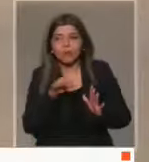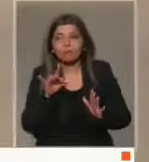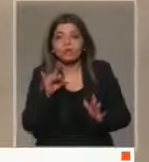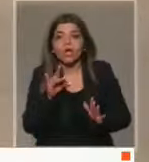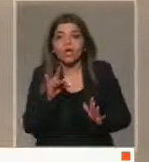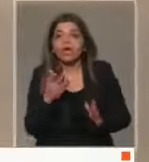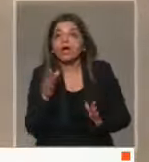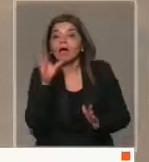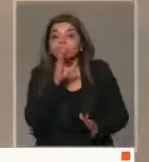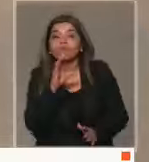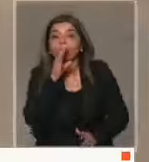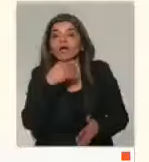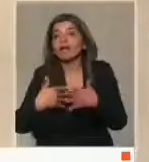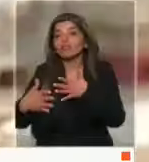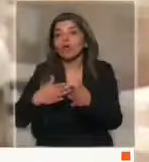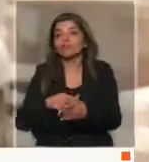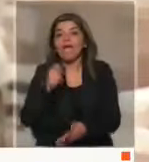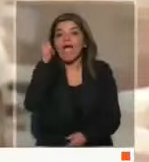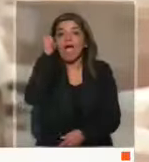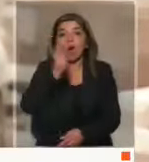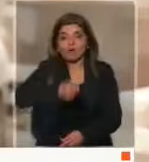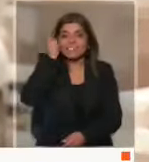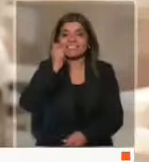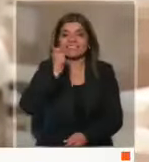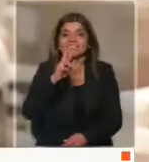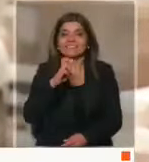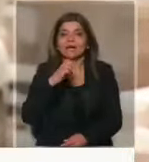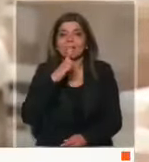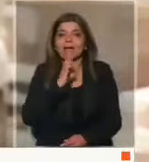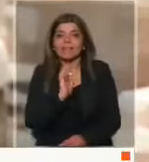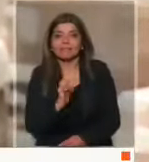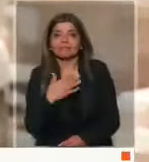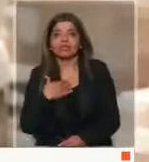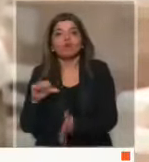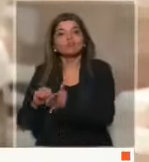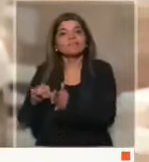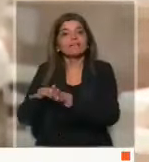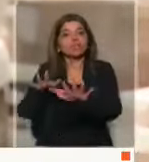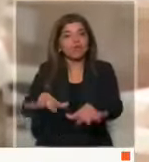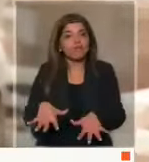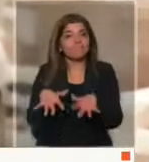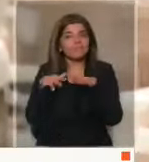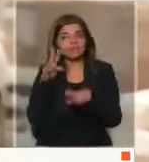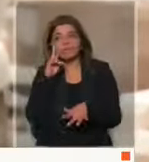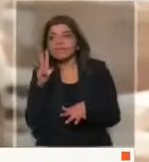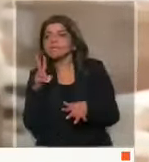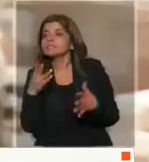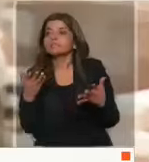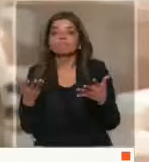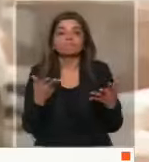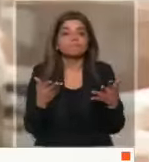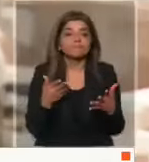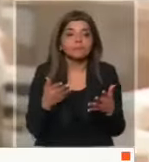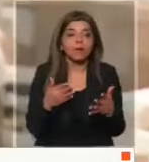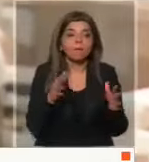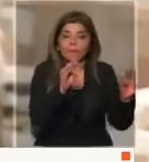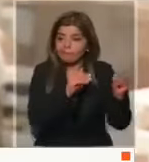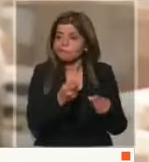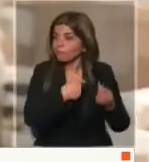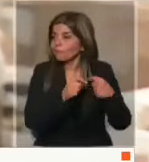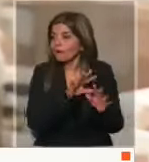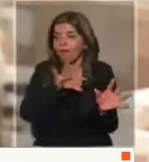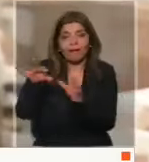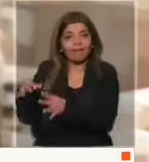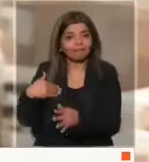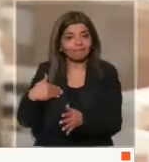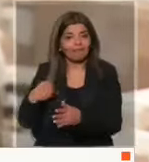que buscarlos en un remate. Tengo un centro de evento, entonces ando viendo cosas para allá, para equipar el centro de evento.